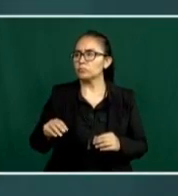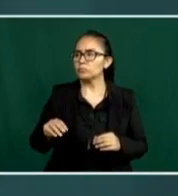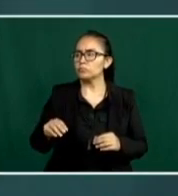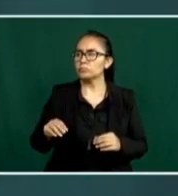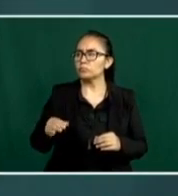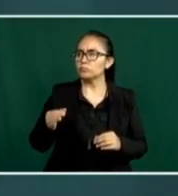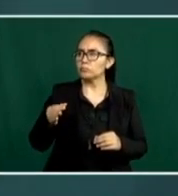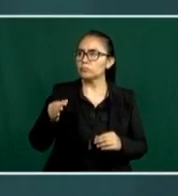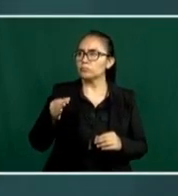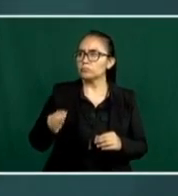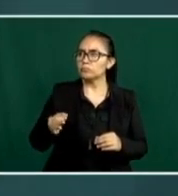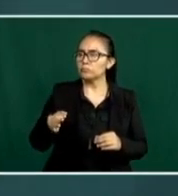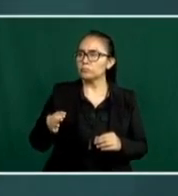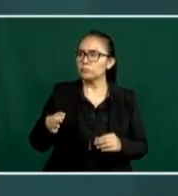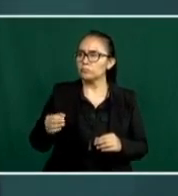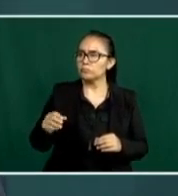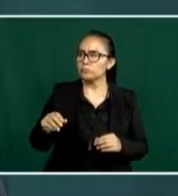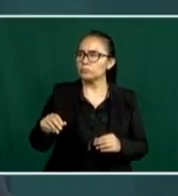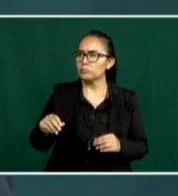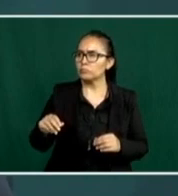los tecnócratas,